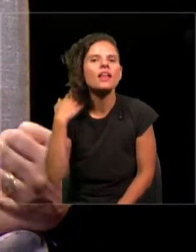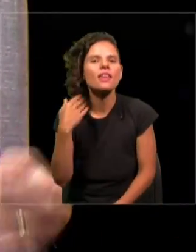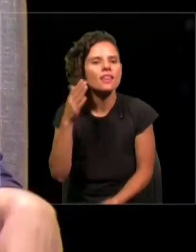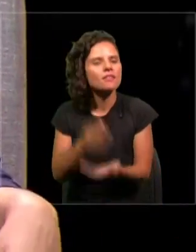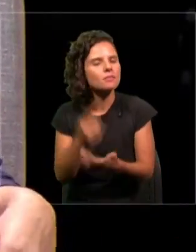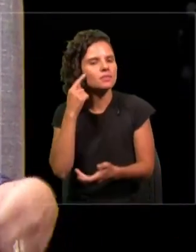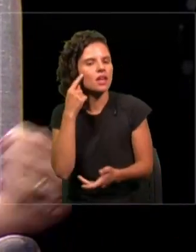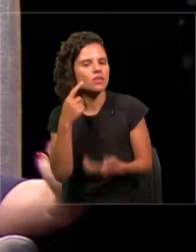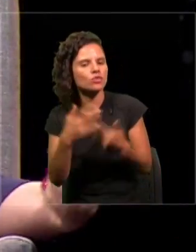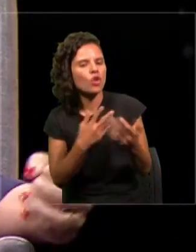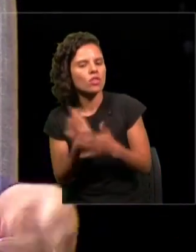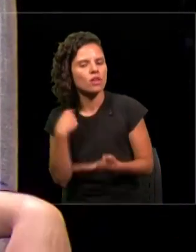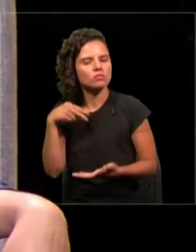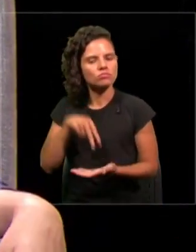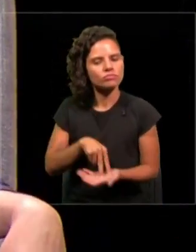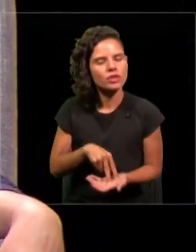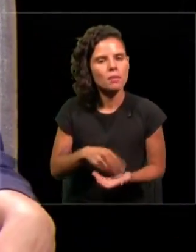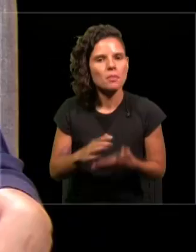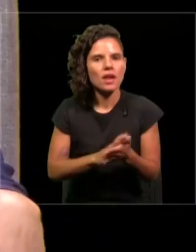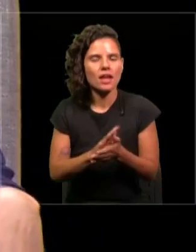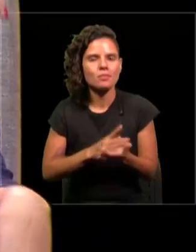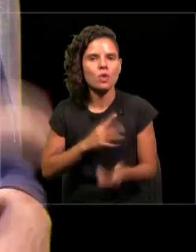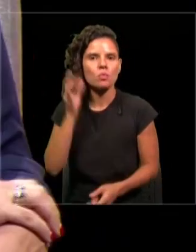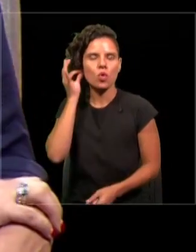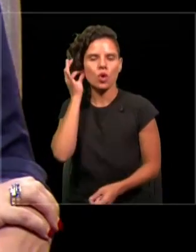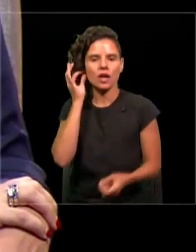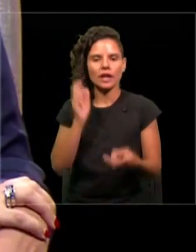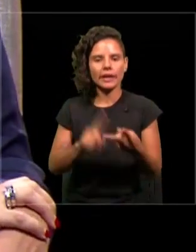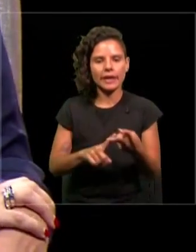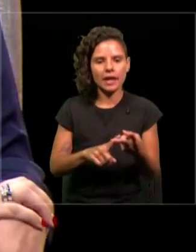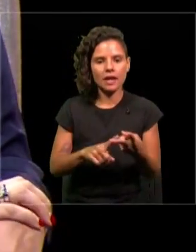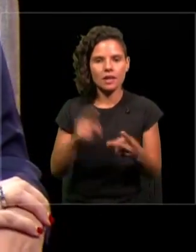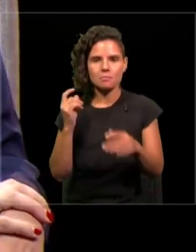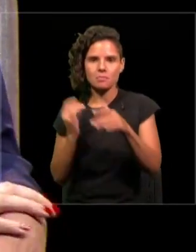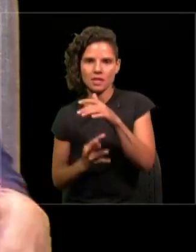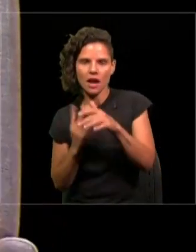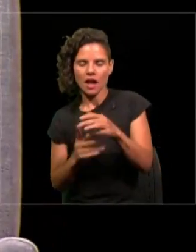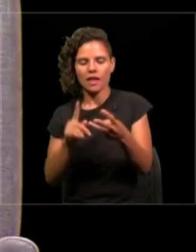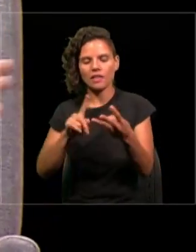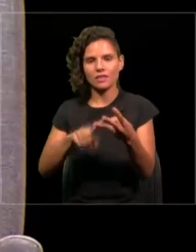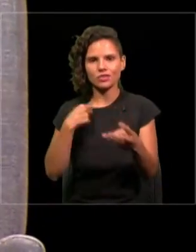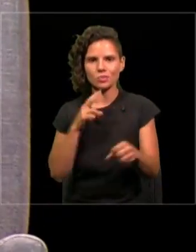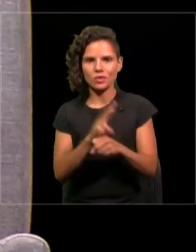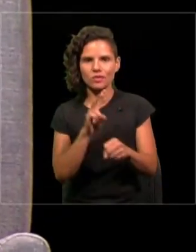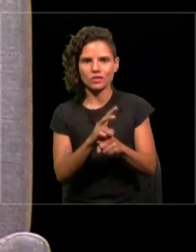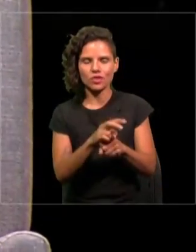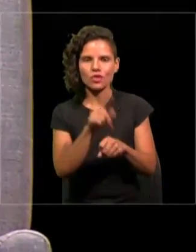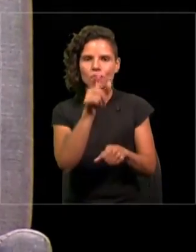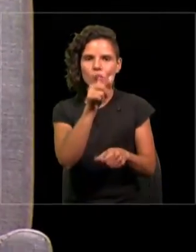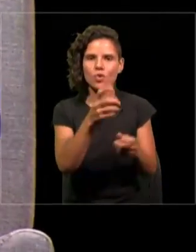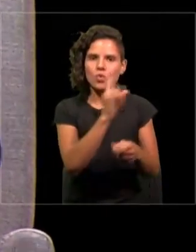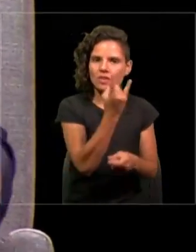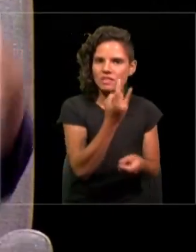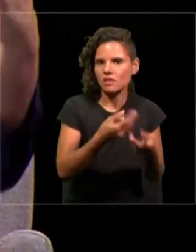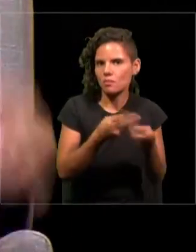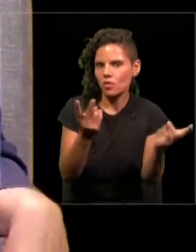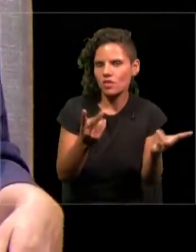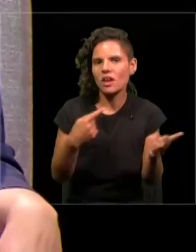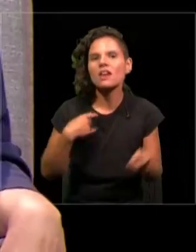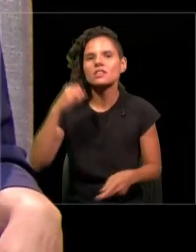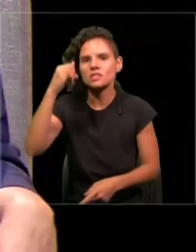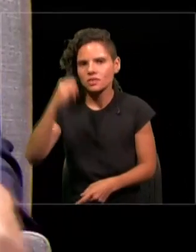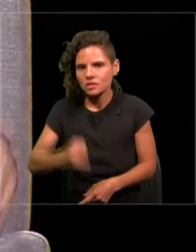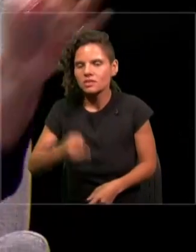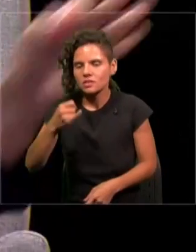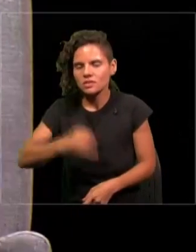siendo mujer, siendo migrante, siendo profesor de una universidad estatal, sabemos perfectamente que el conflicto es la forma